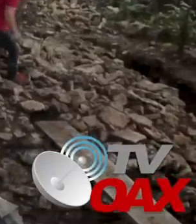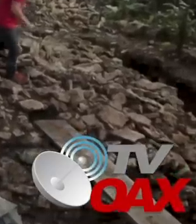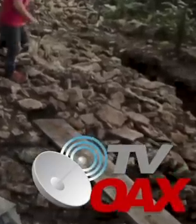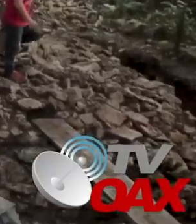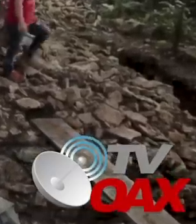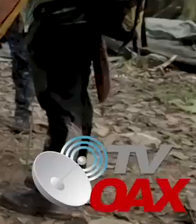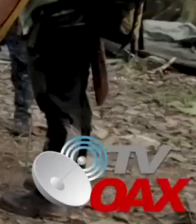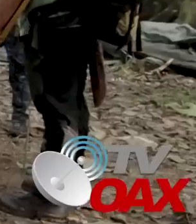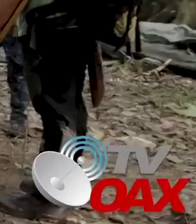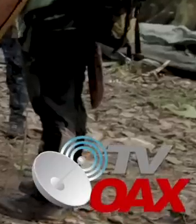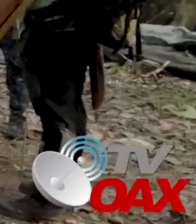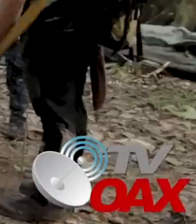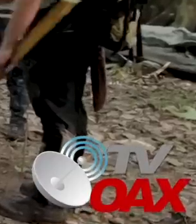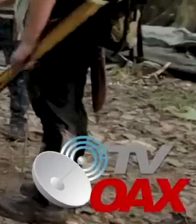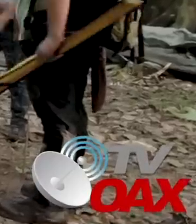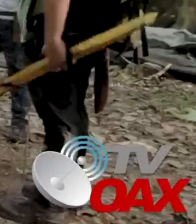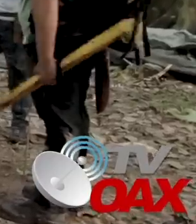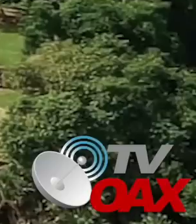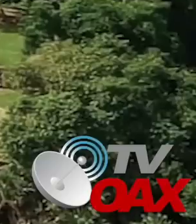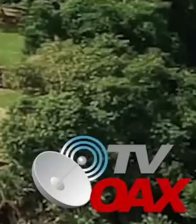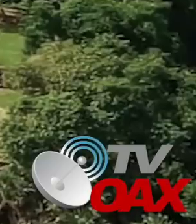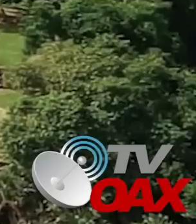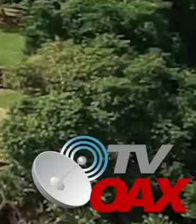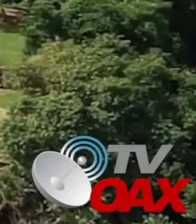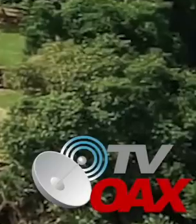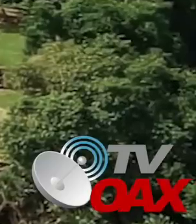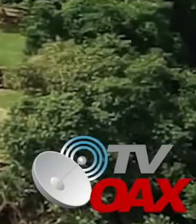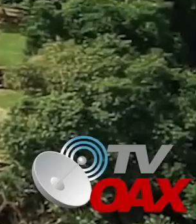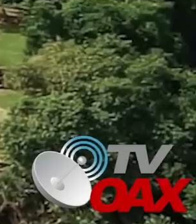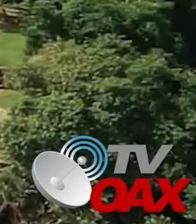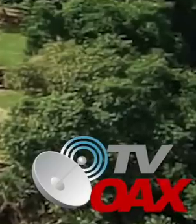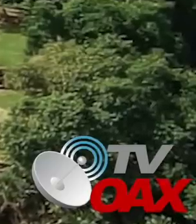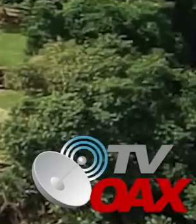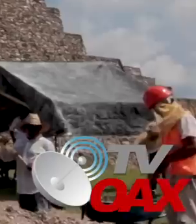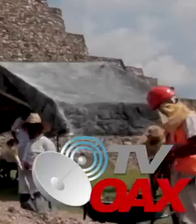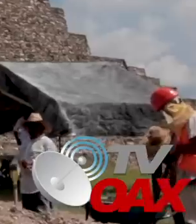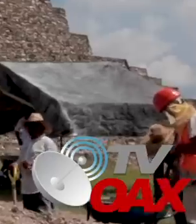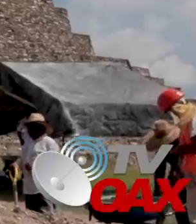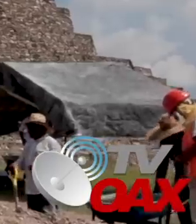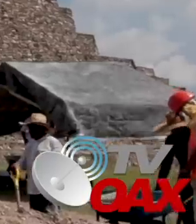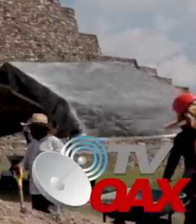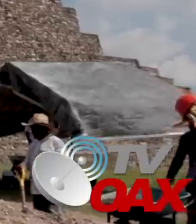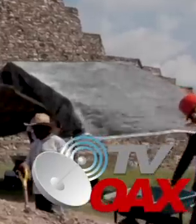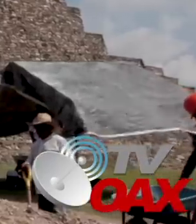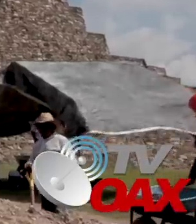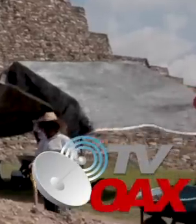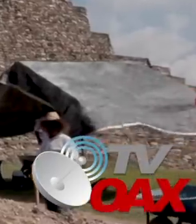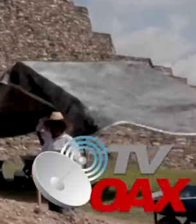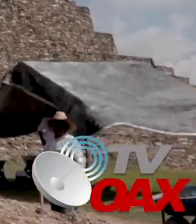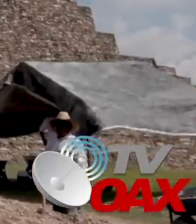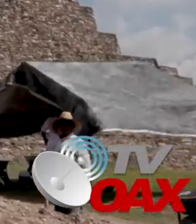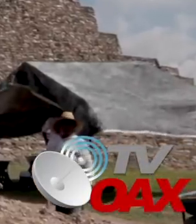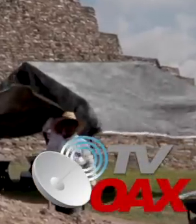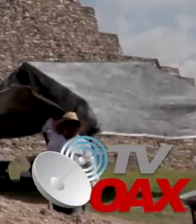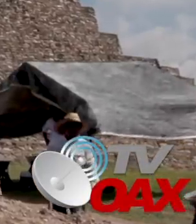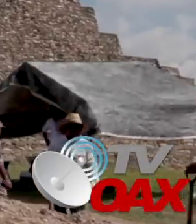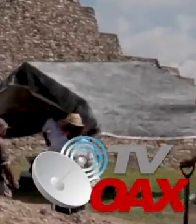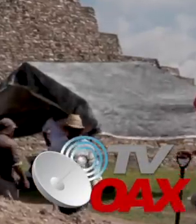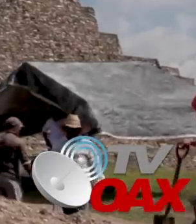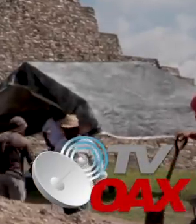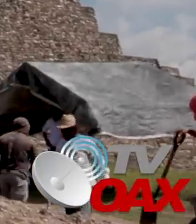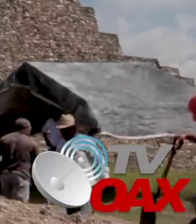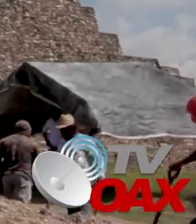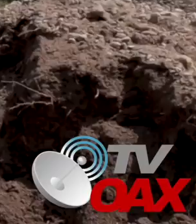estamos hablando de el área sur de Yucatán estamos hablando del área